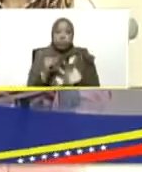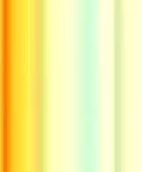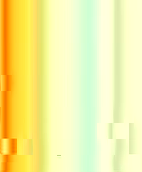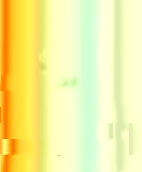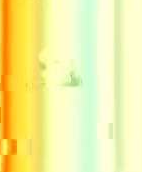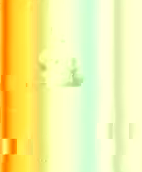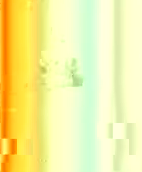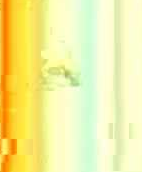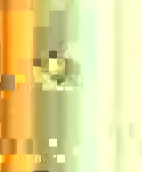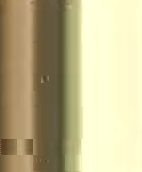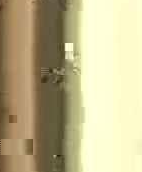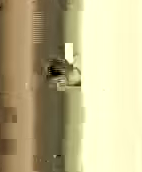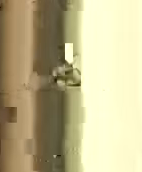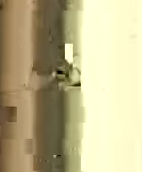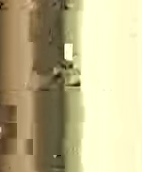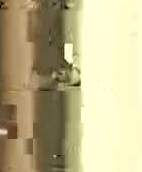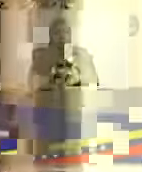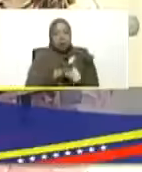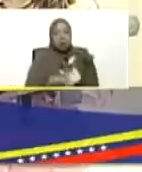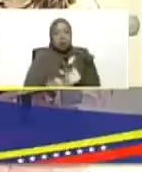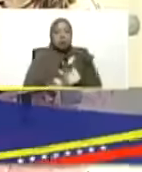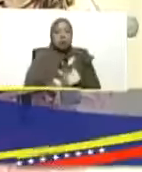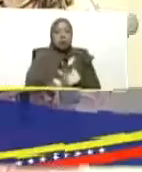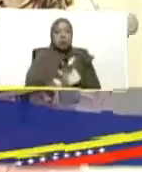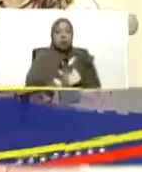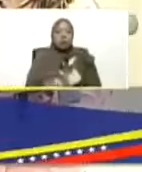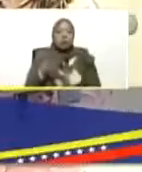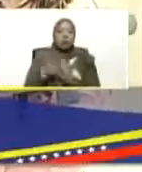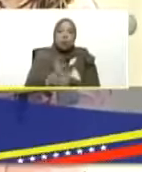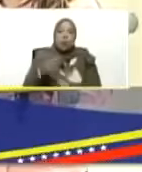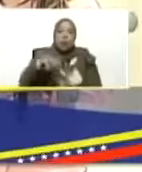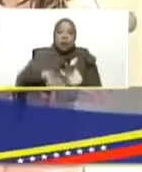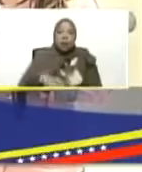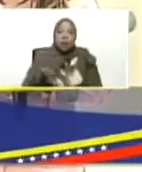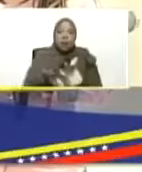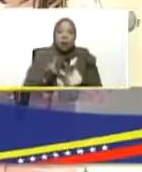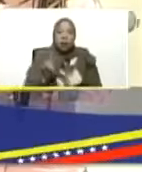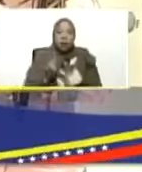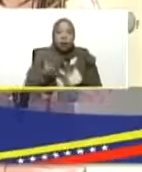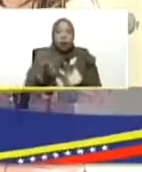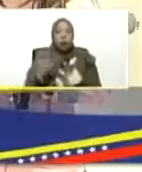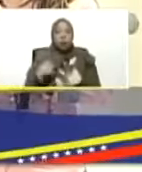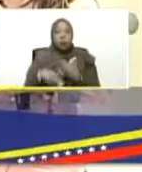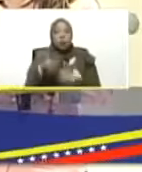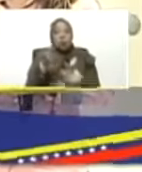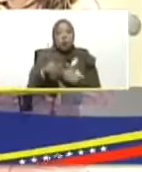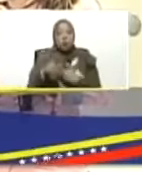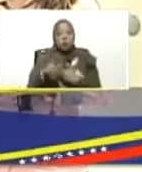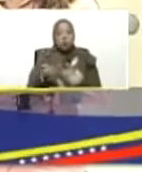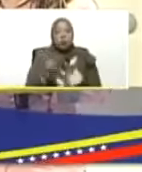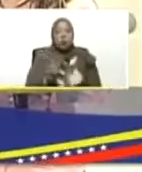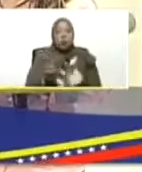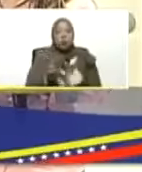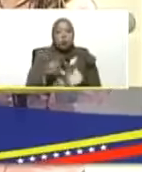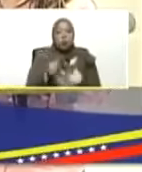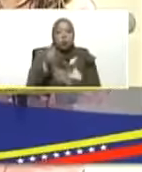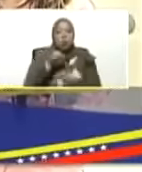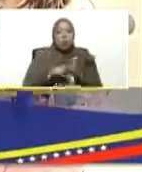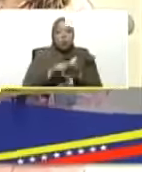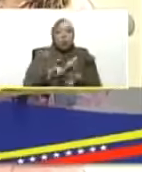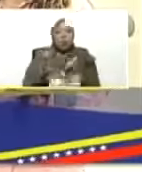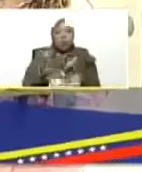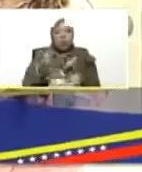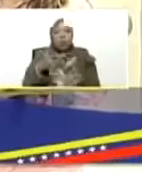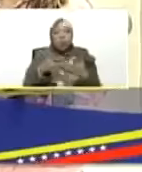destruyendo derechos sociales, destruyendo el Estado, entregando la riqueza del litio a